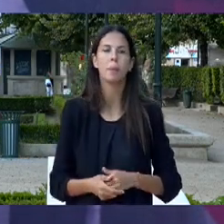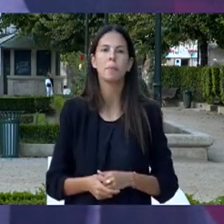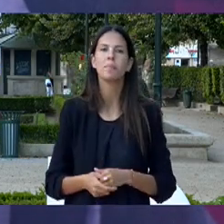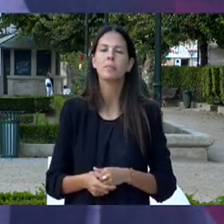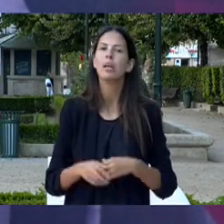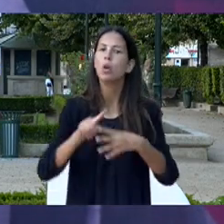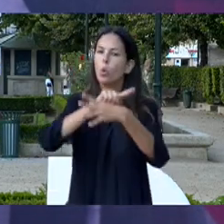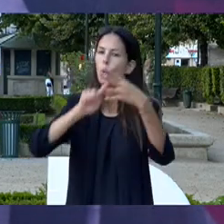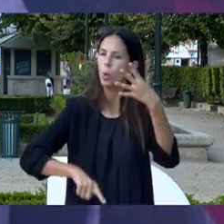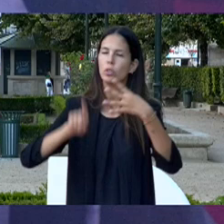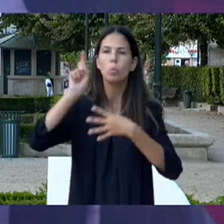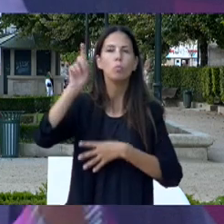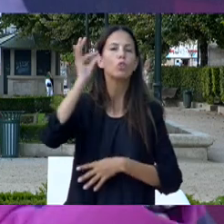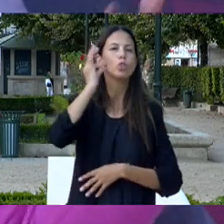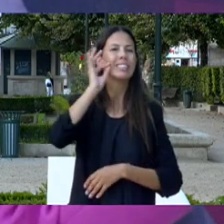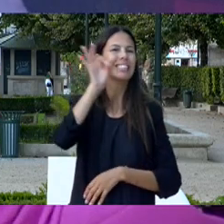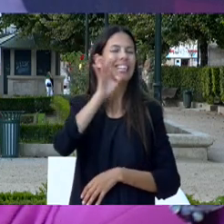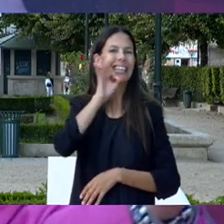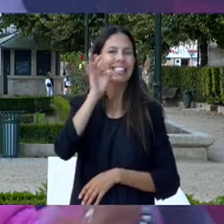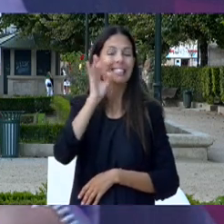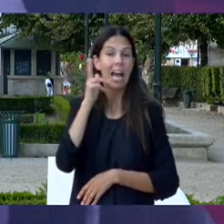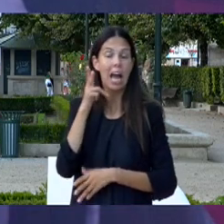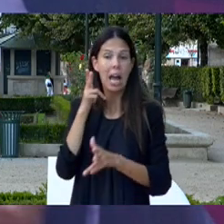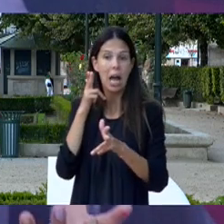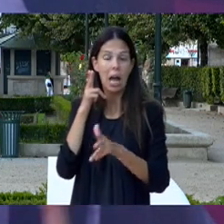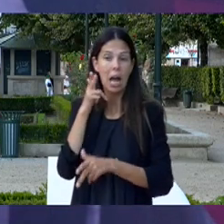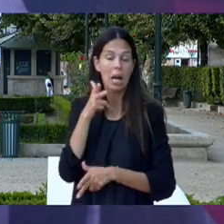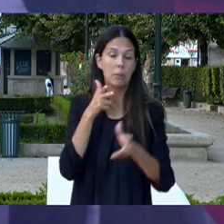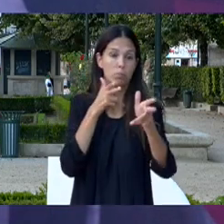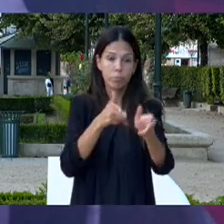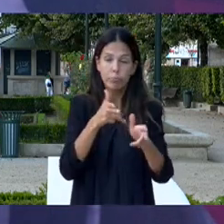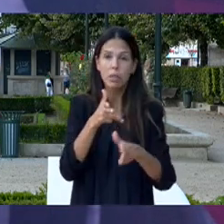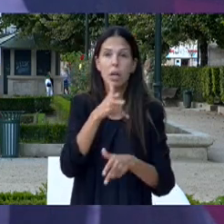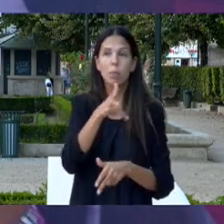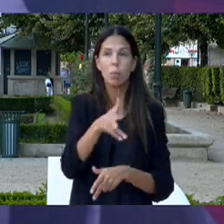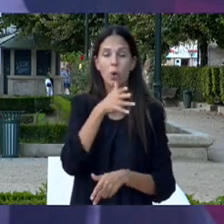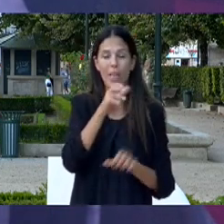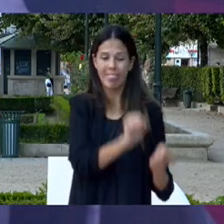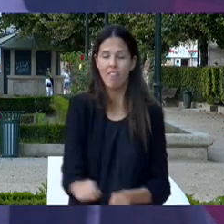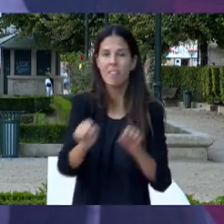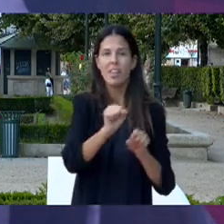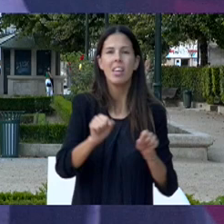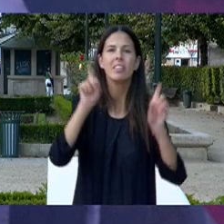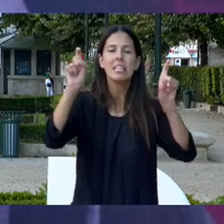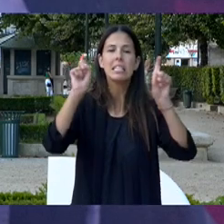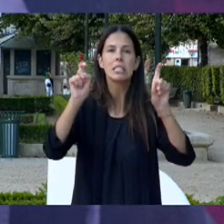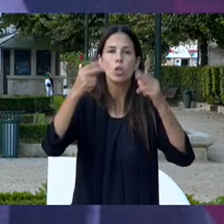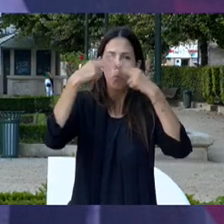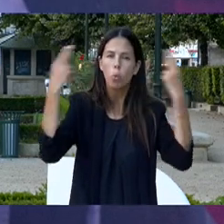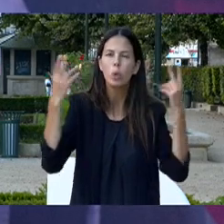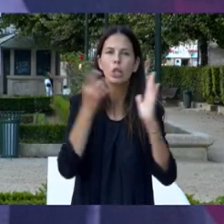as mestras galegas asesinadas simplemente por iso, por defender o ensino público de calidade,